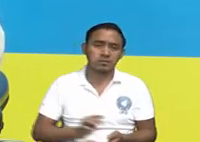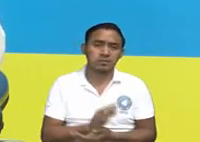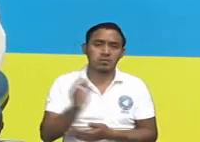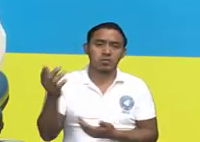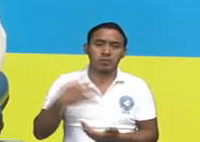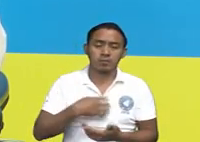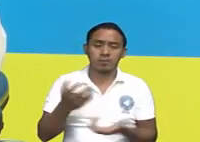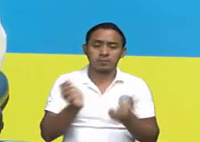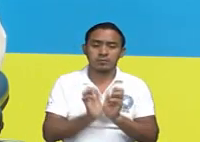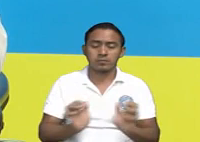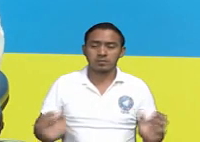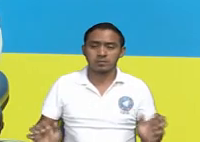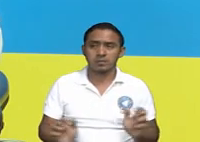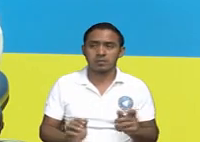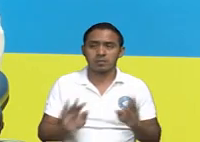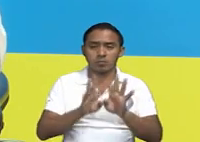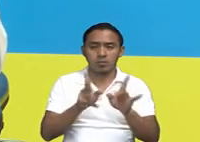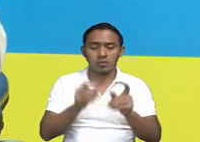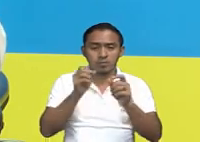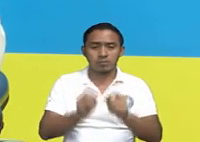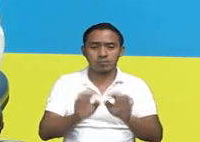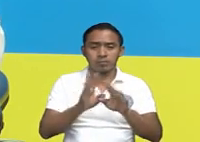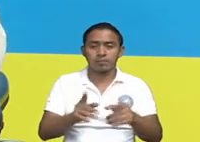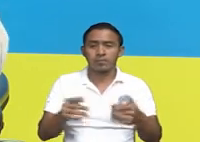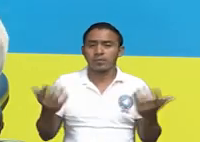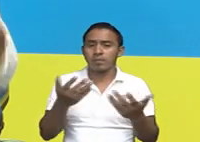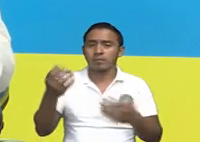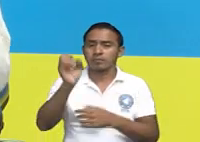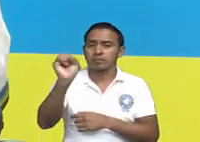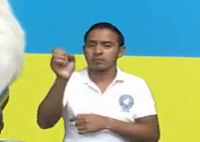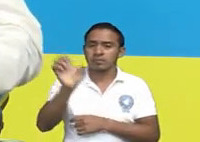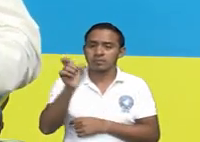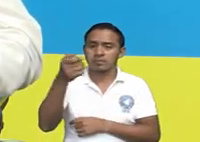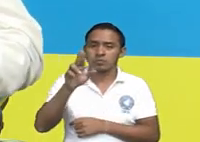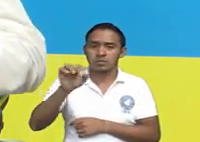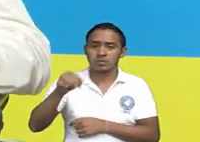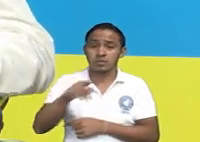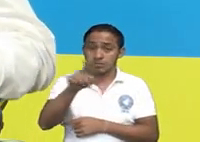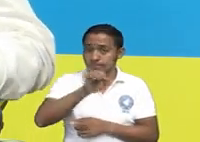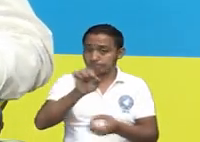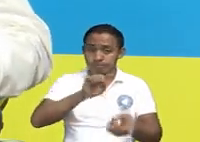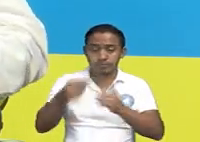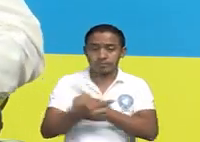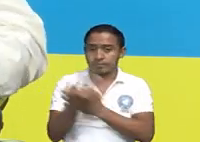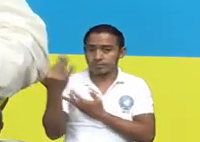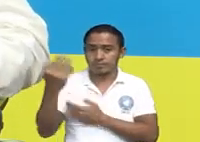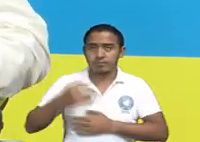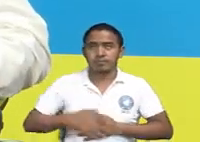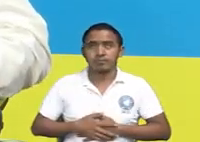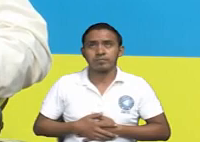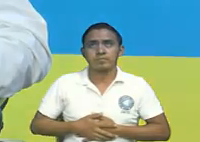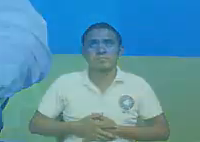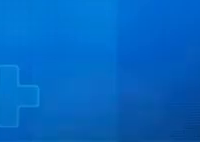de nuestros niños y nuestras niñas, como es la sexualidad. Usted no le cambie de canal, que ya regresamos.